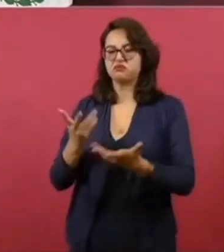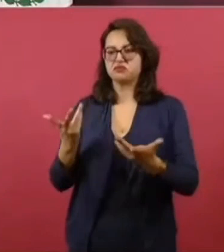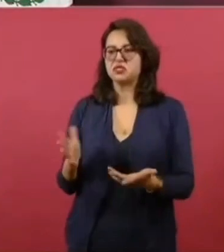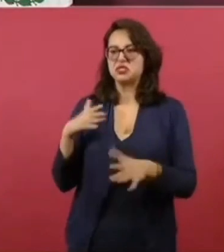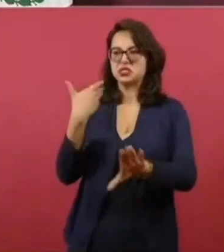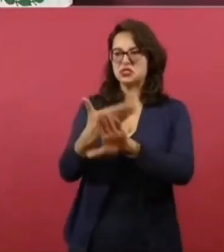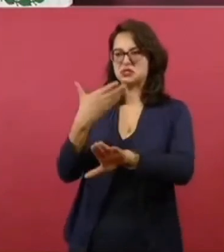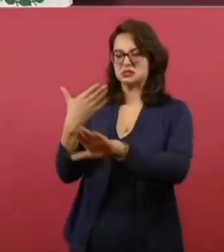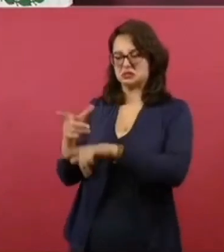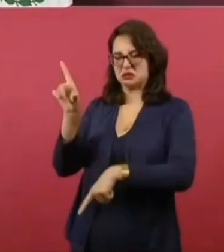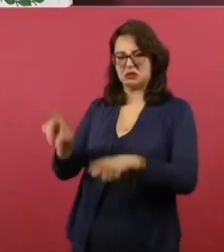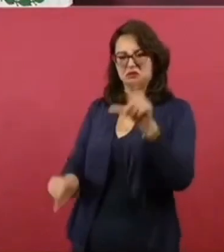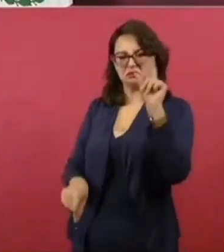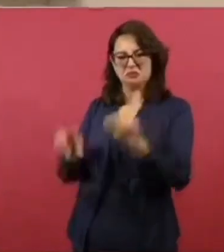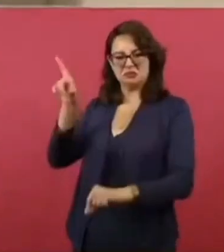eso mismo